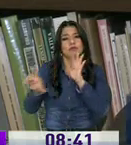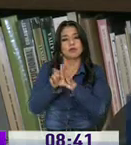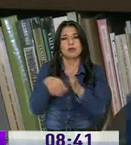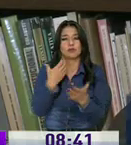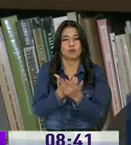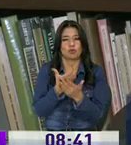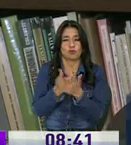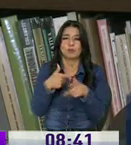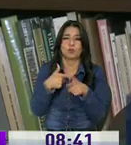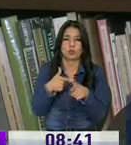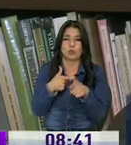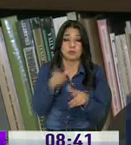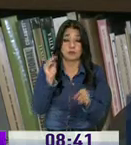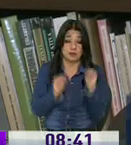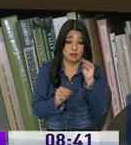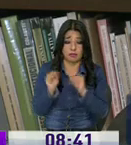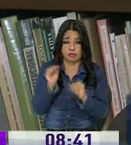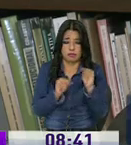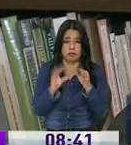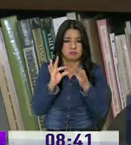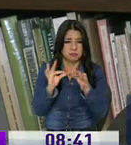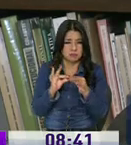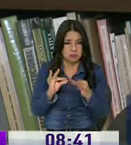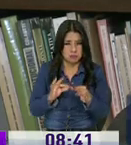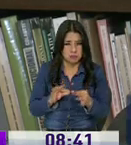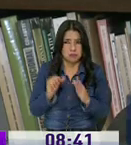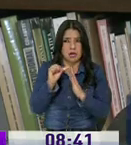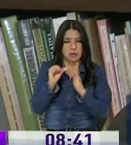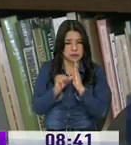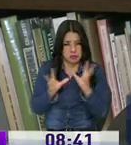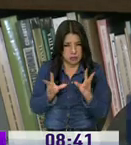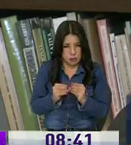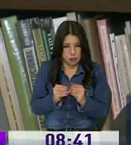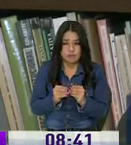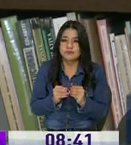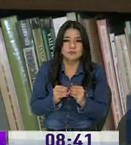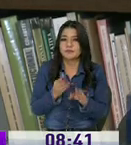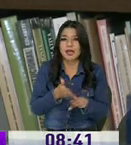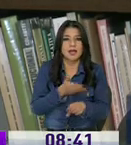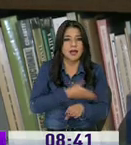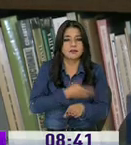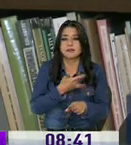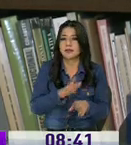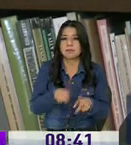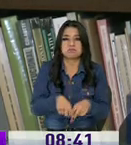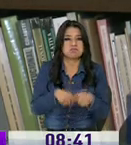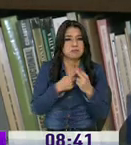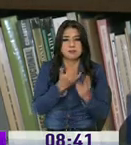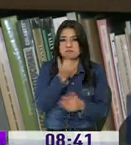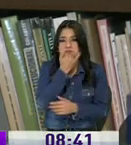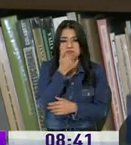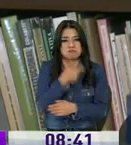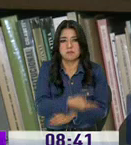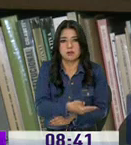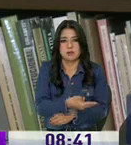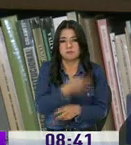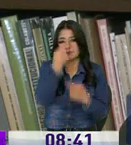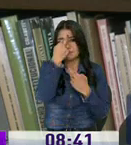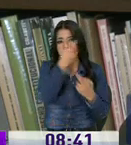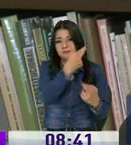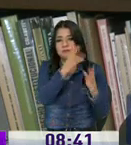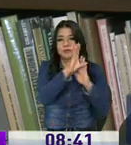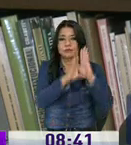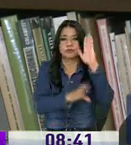allá del contenido de su articulado, ya ha nacido con un notorio y notable vicio